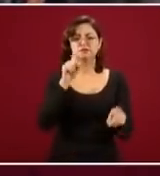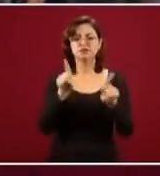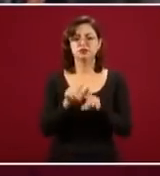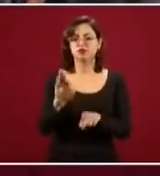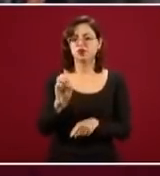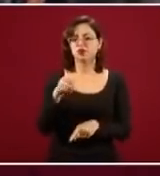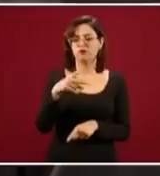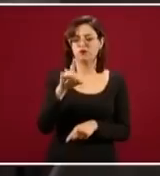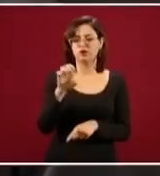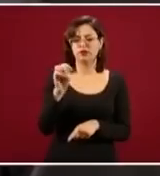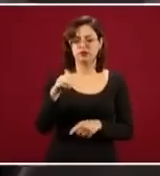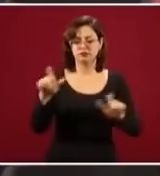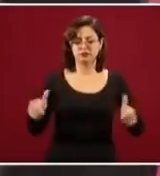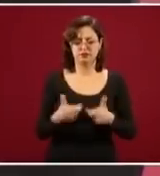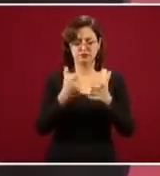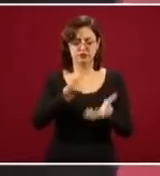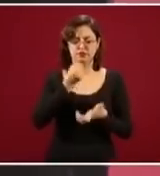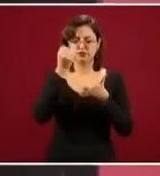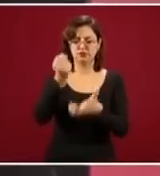Fonden? Gracias. Bueno,